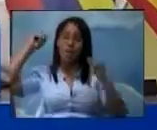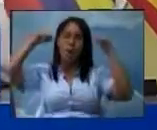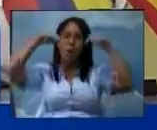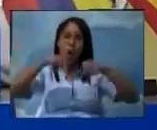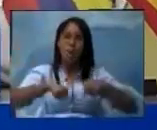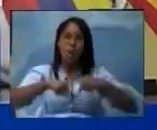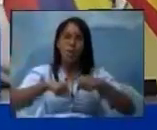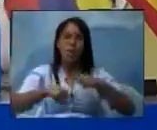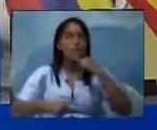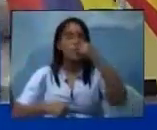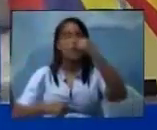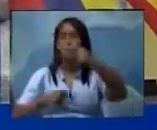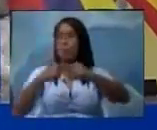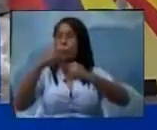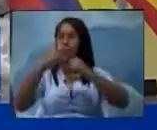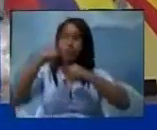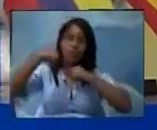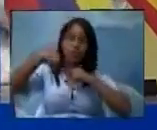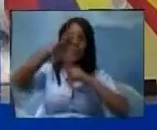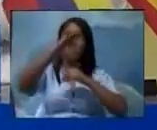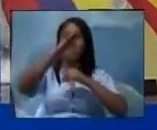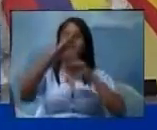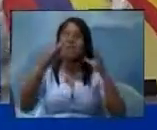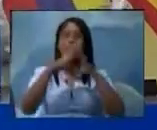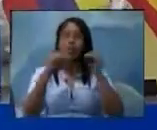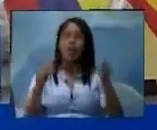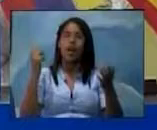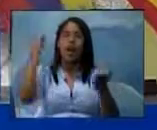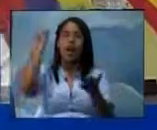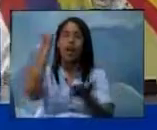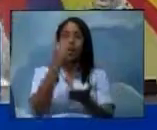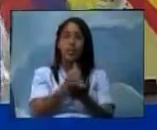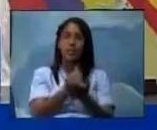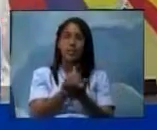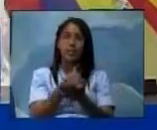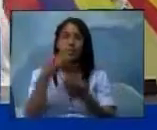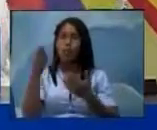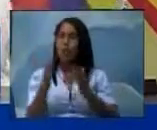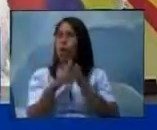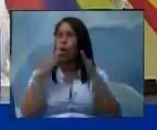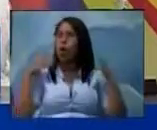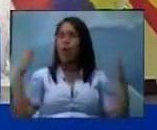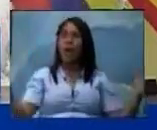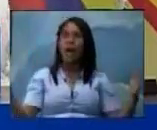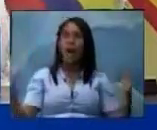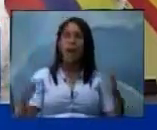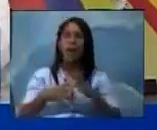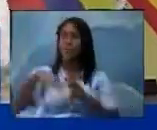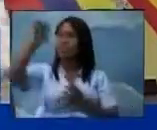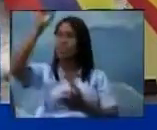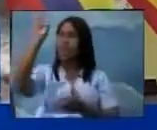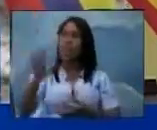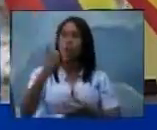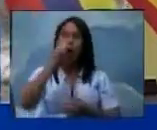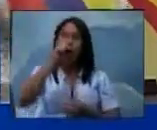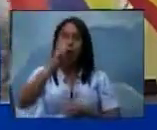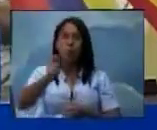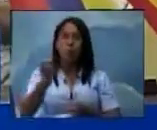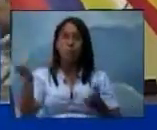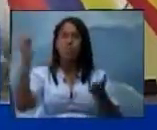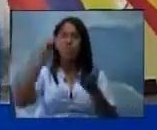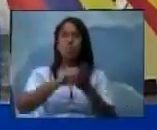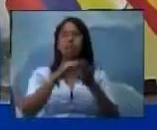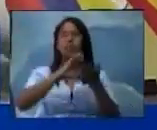ayer, hoy y por todos los siglos. Los grandes emperadores se